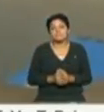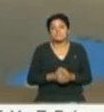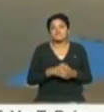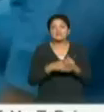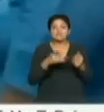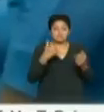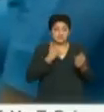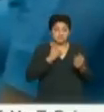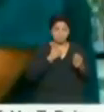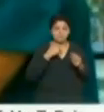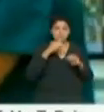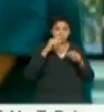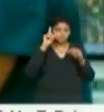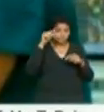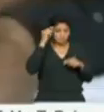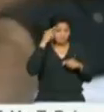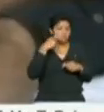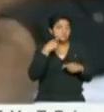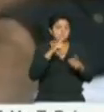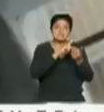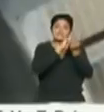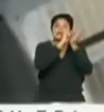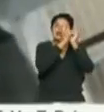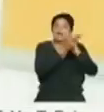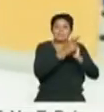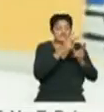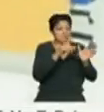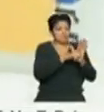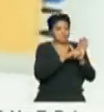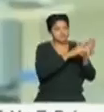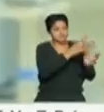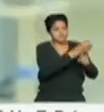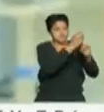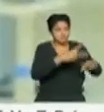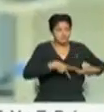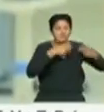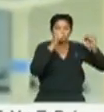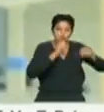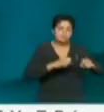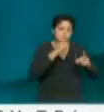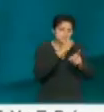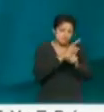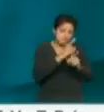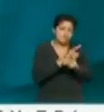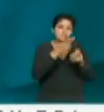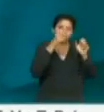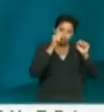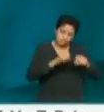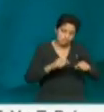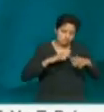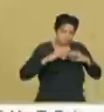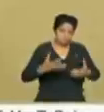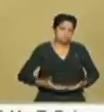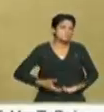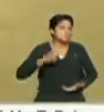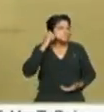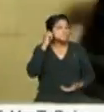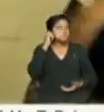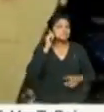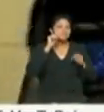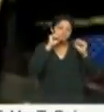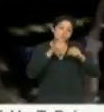la cobertura de salud a las personas con discapacidad, mujeres embarazadas, personas mayores de 65 años